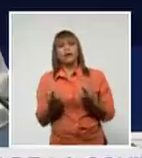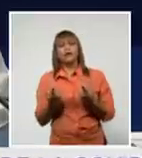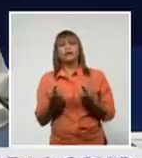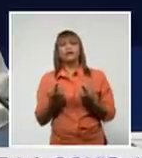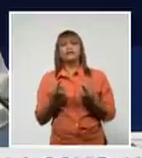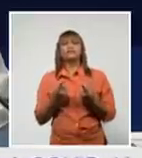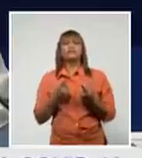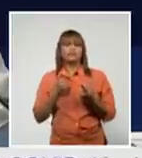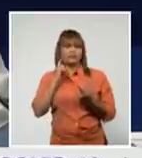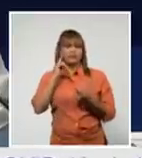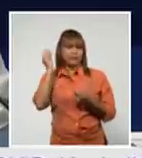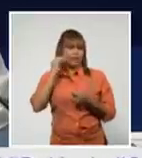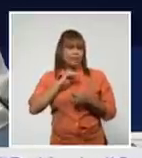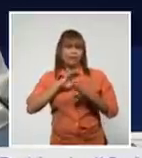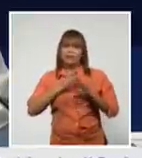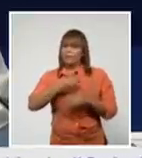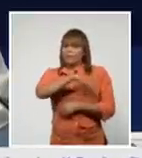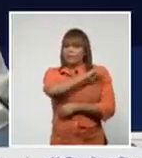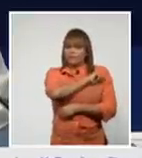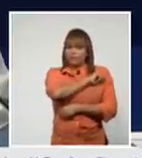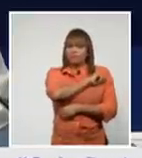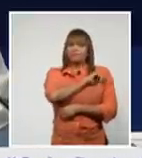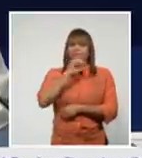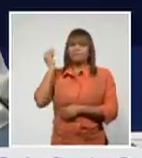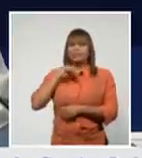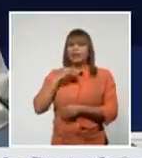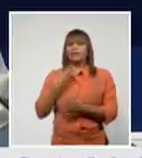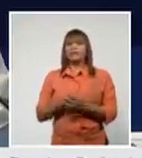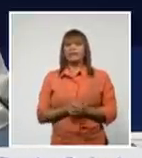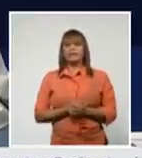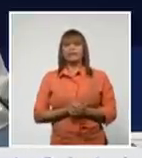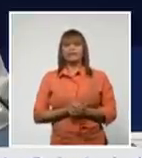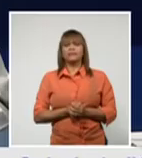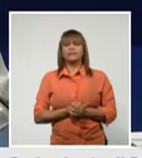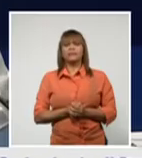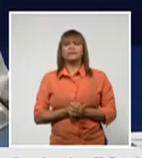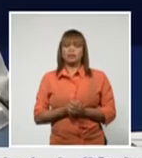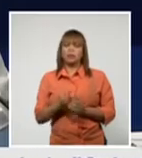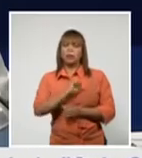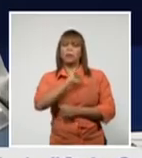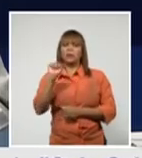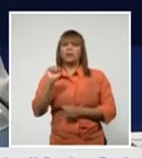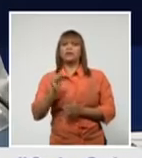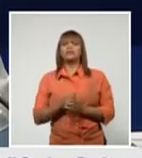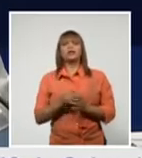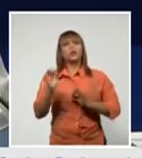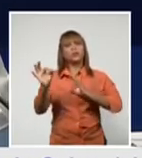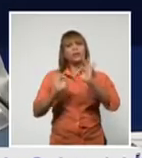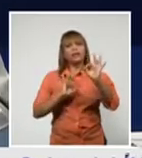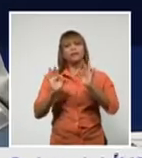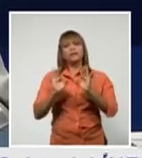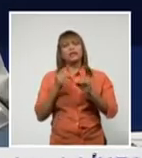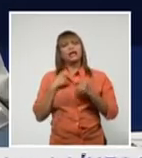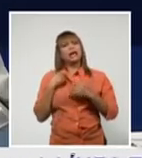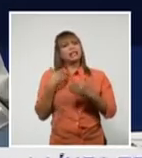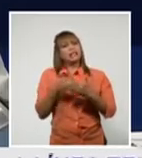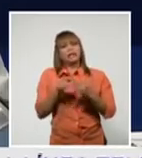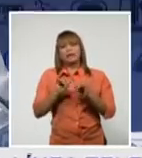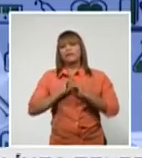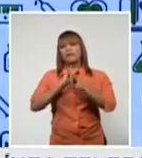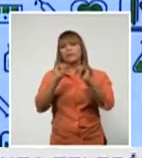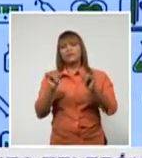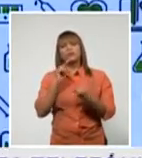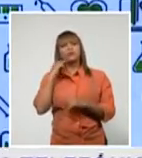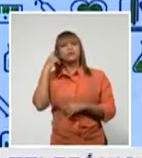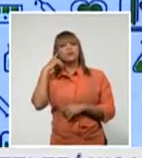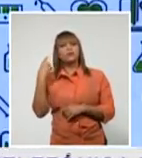conocidas por nuestra población y que verán que lo podemos lograr. Hasta aquí nuestra información, Héctor. No sé si hay alguna pregunta. Tenemos